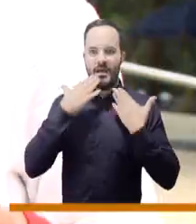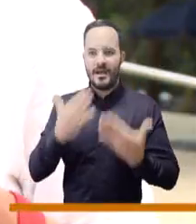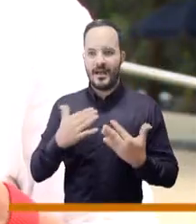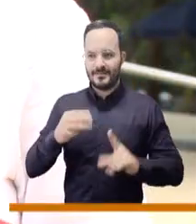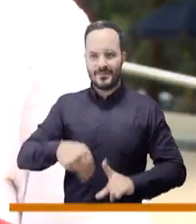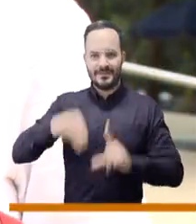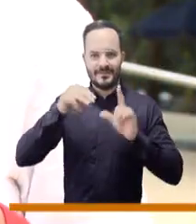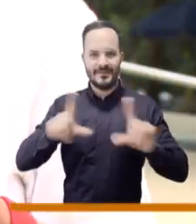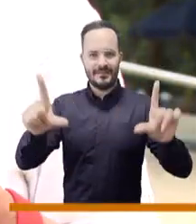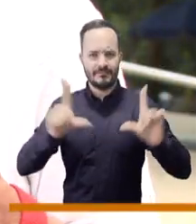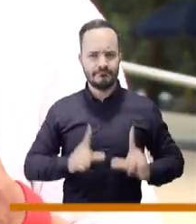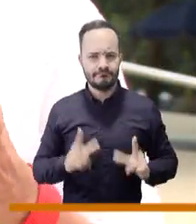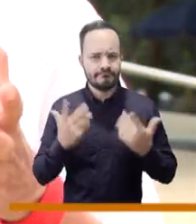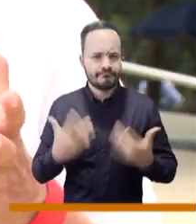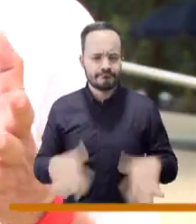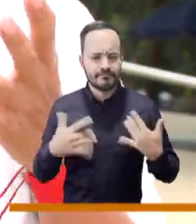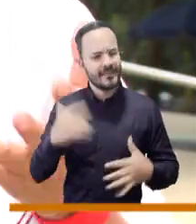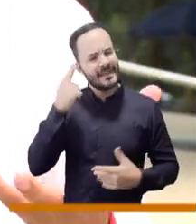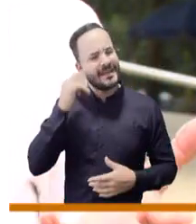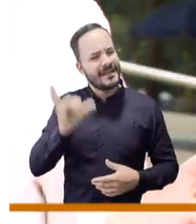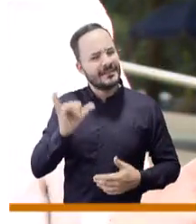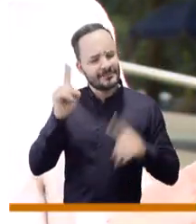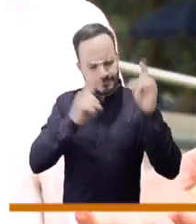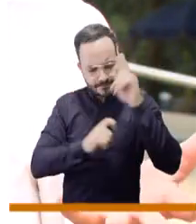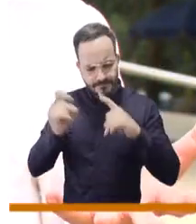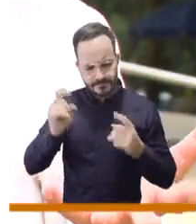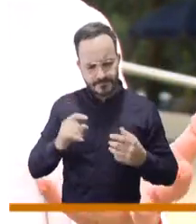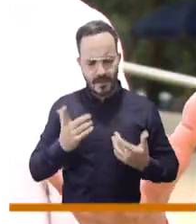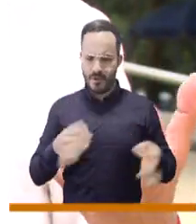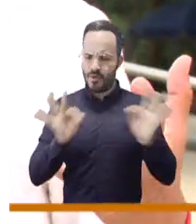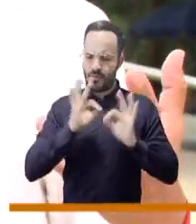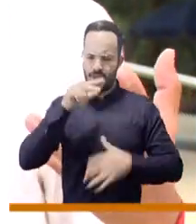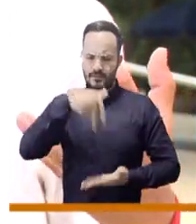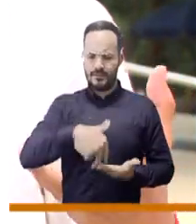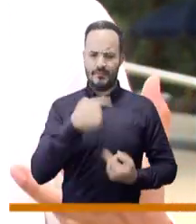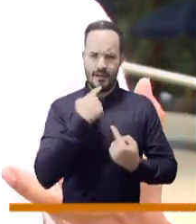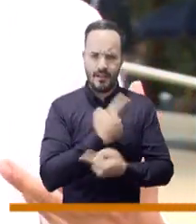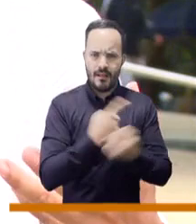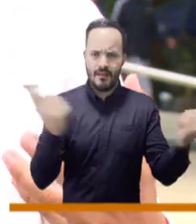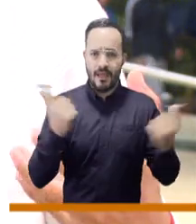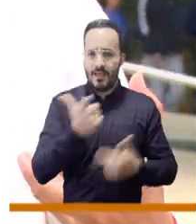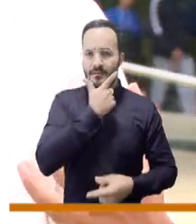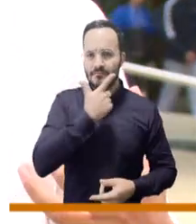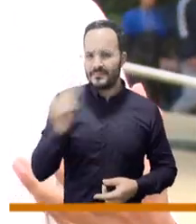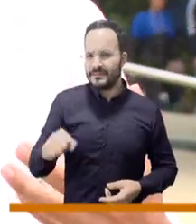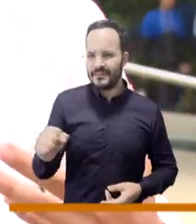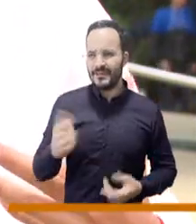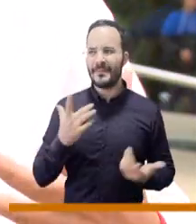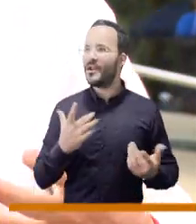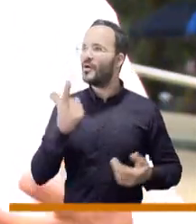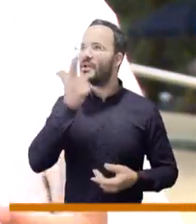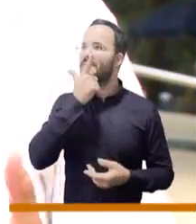nos parecía muy importante que pudiéramos decir que también somos lesbianas. Digamos que ser lesbiana no es lo que